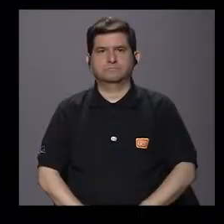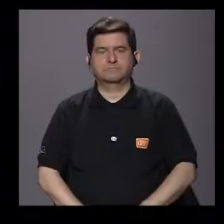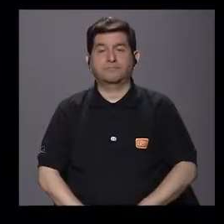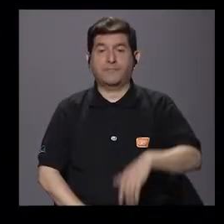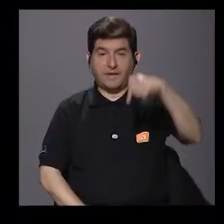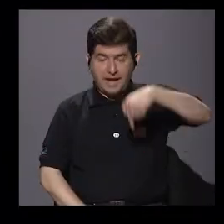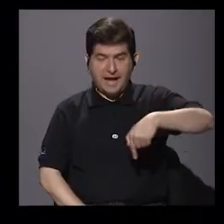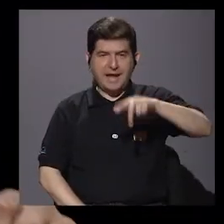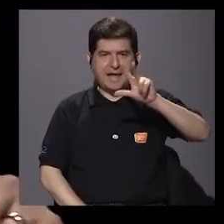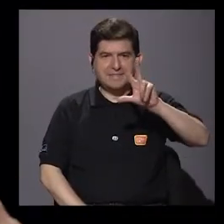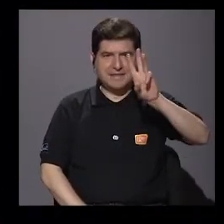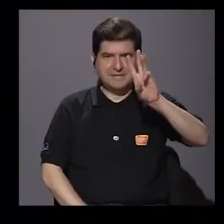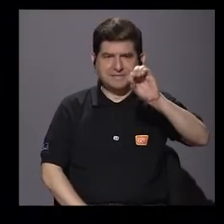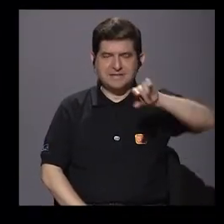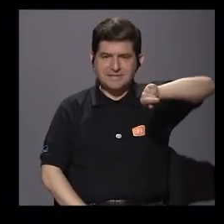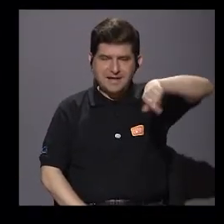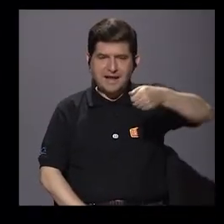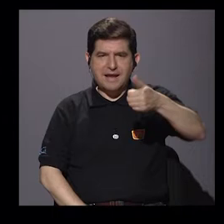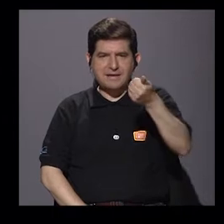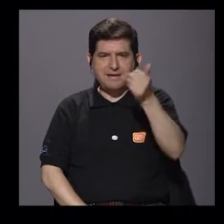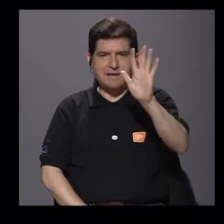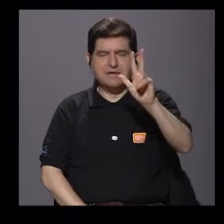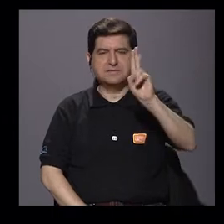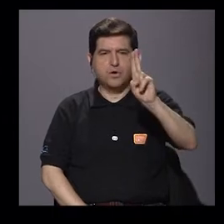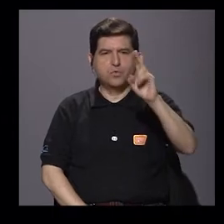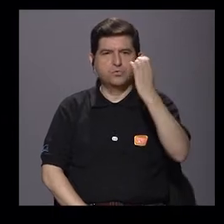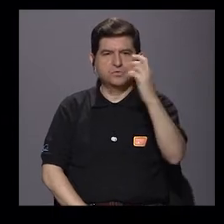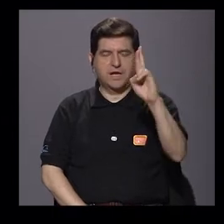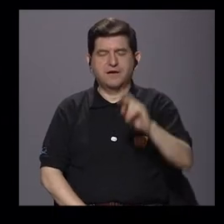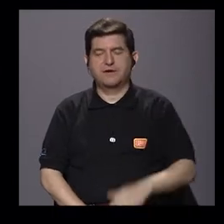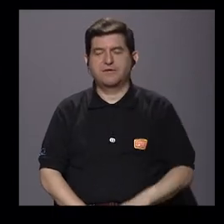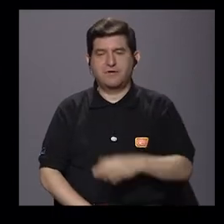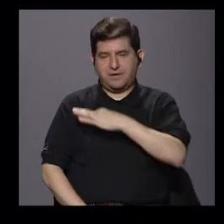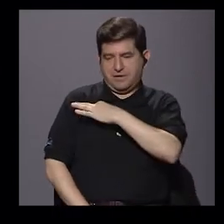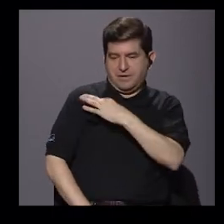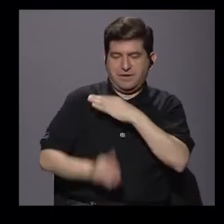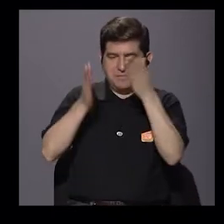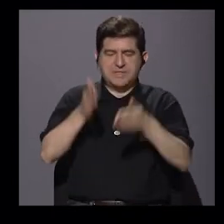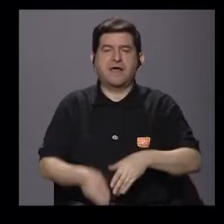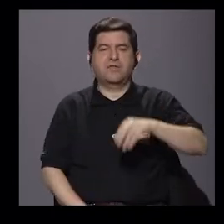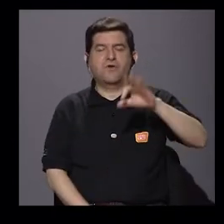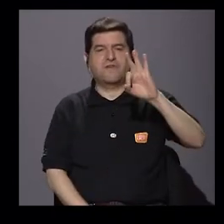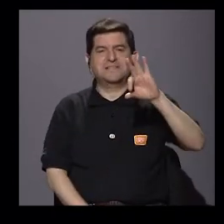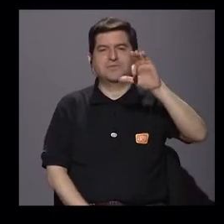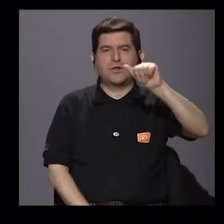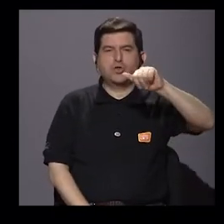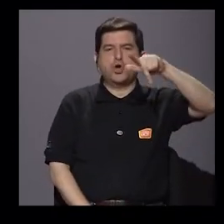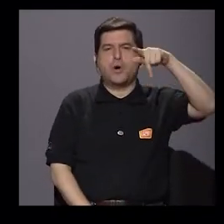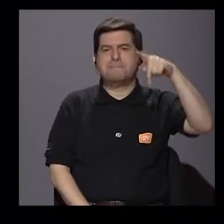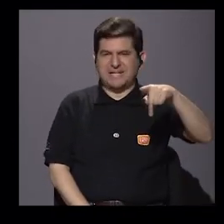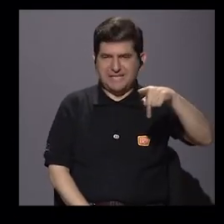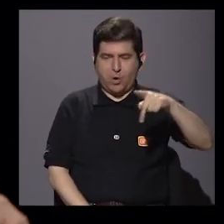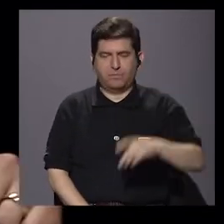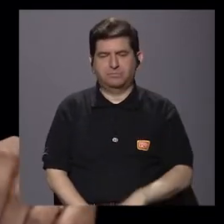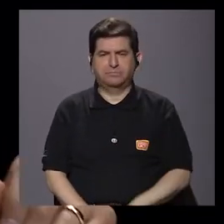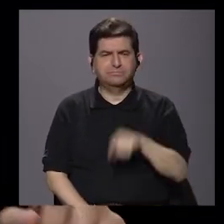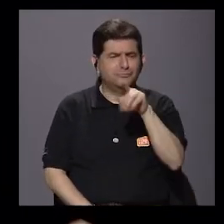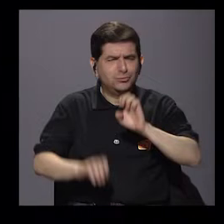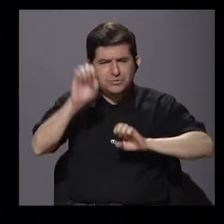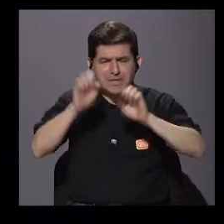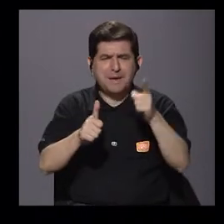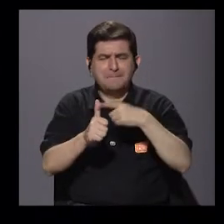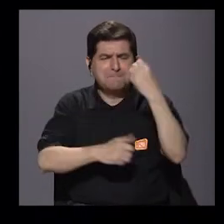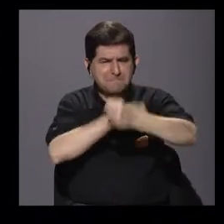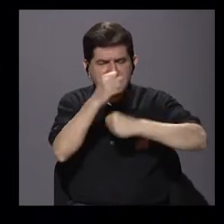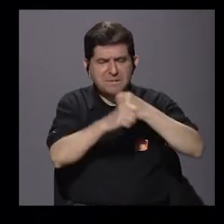estamos en 360 en canal quién es la universidad de costa rica con don francisco antonio y don francisco como valora este